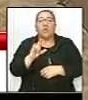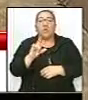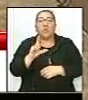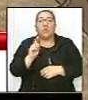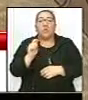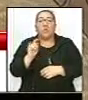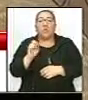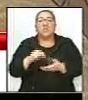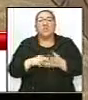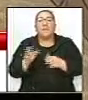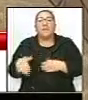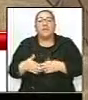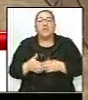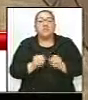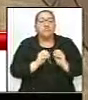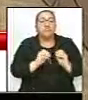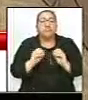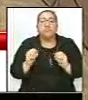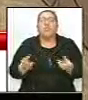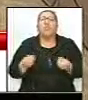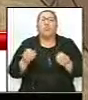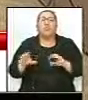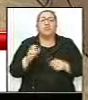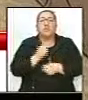presidente. Muchas gracias.